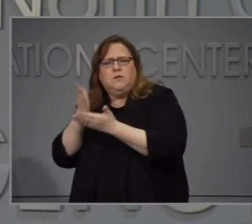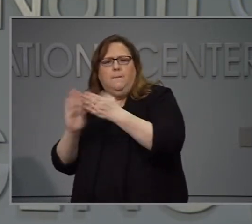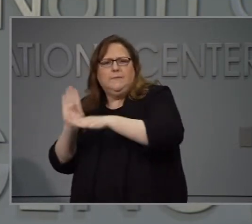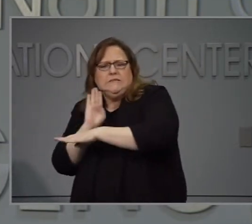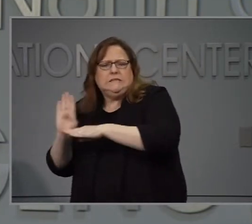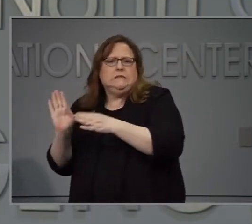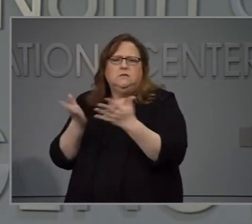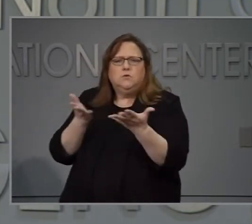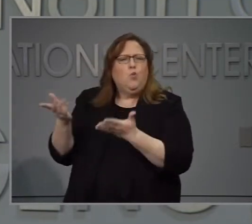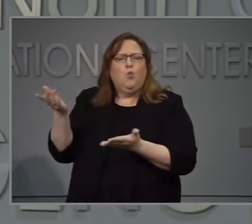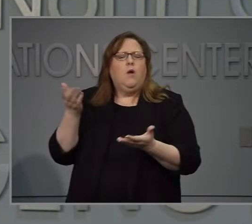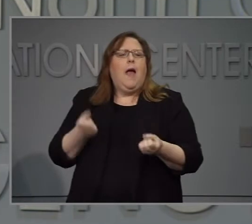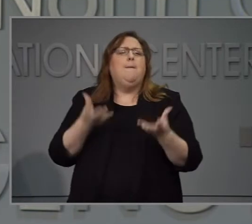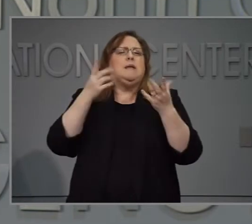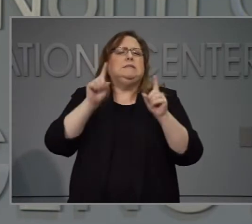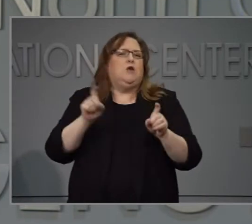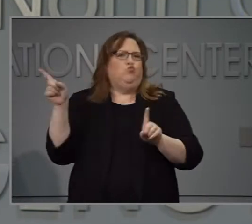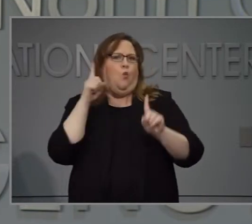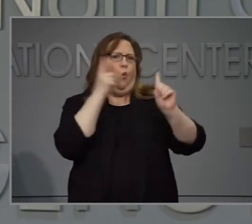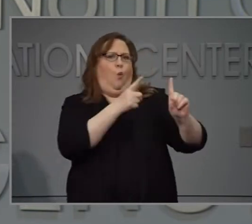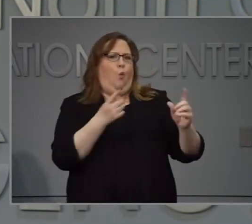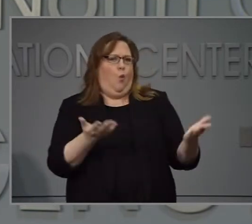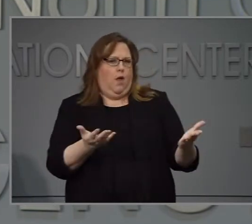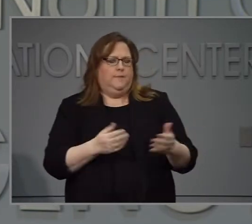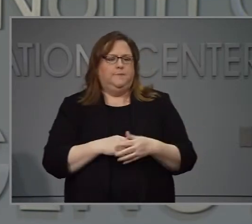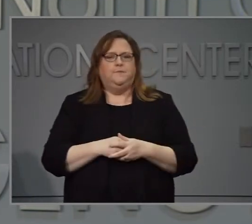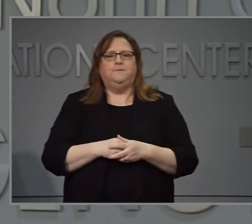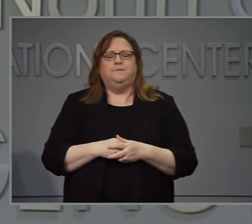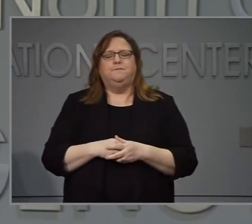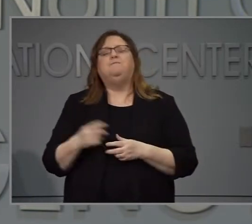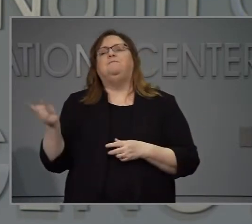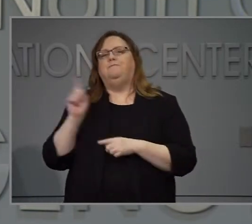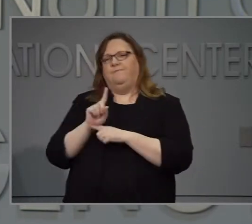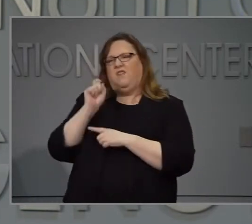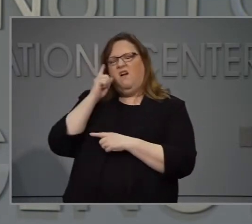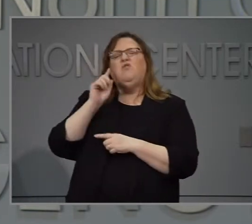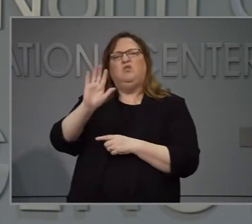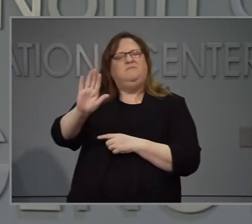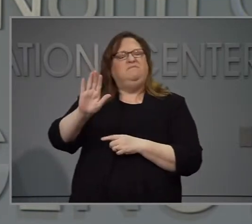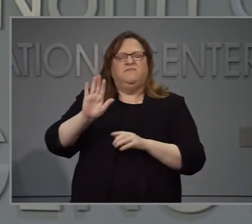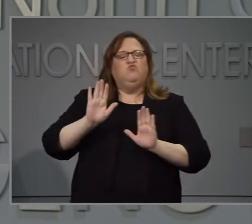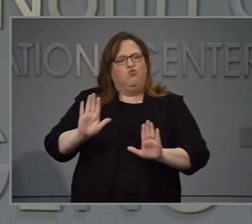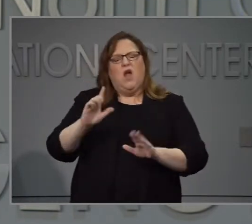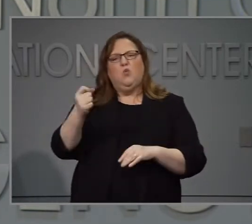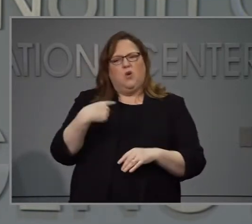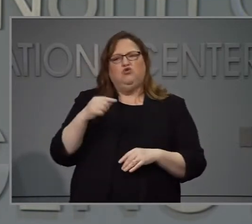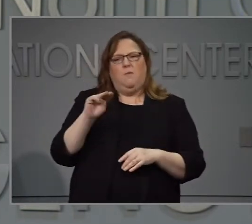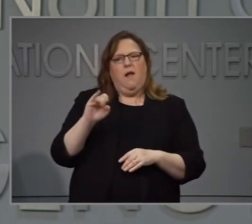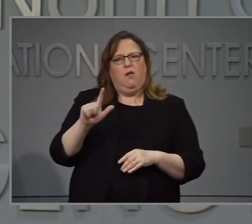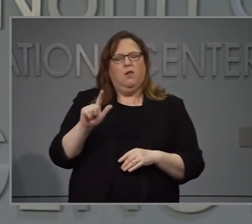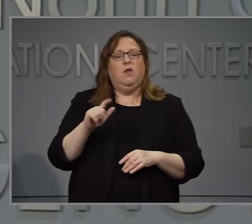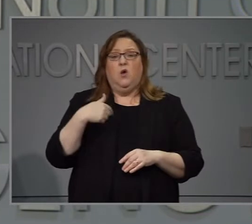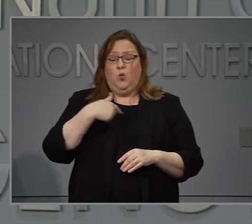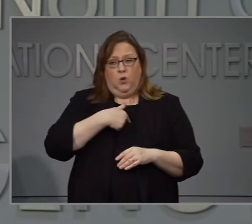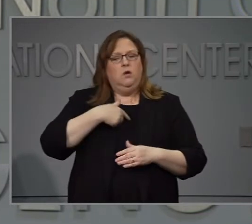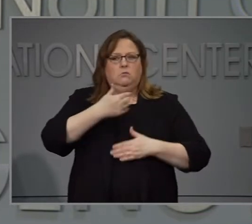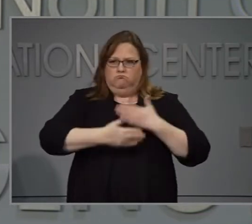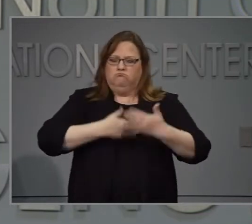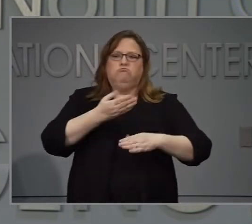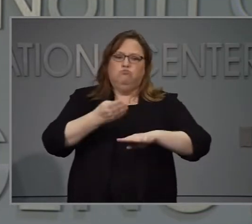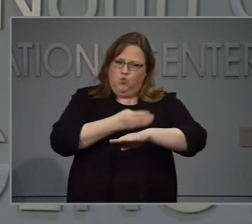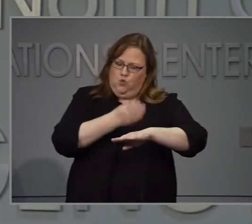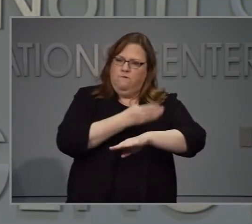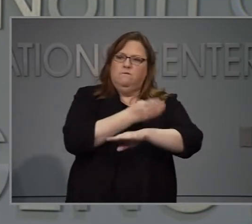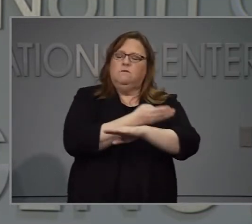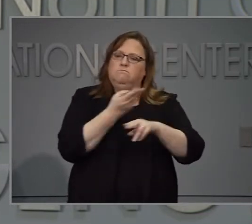qué tan amplia tiene que ser la real realización de pruebas excelente pregunta michael estamos progresando